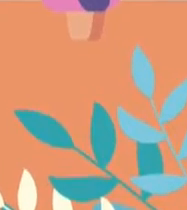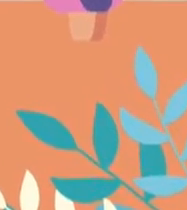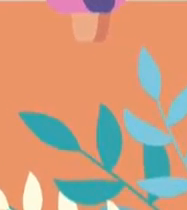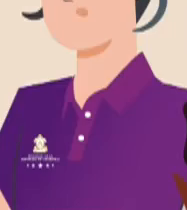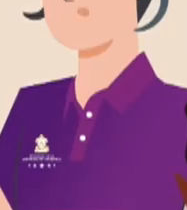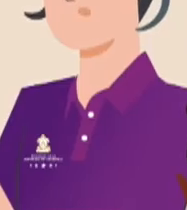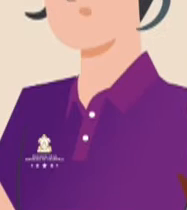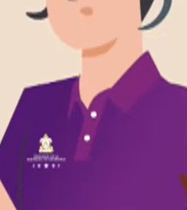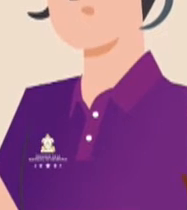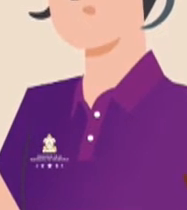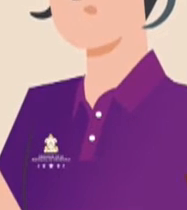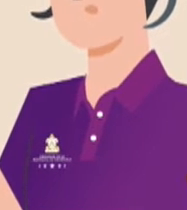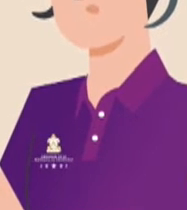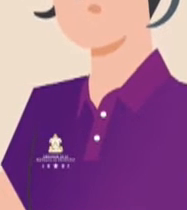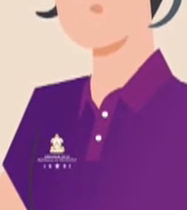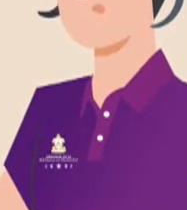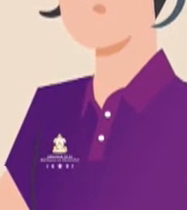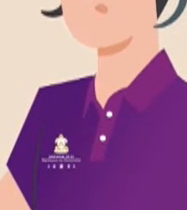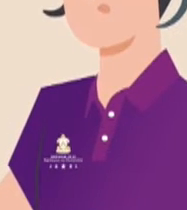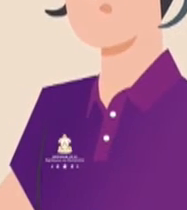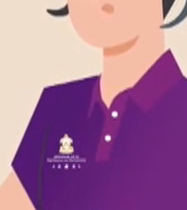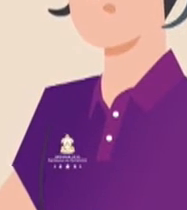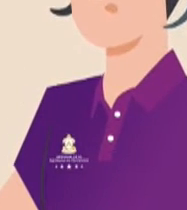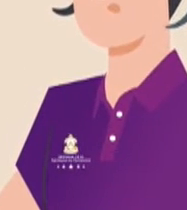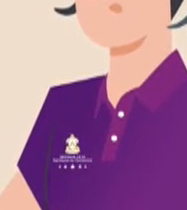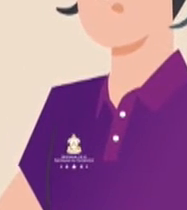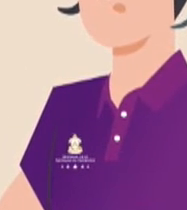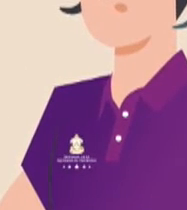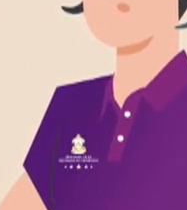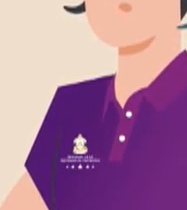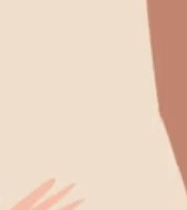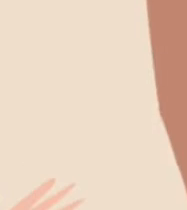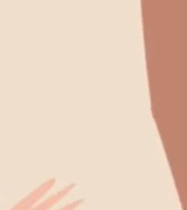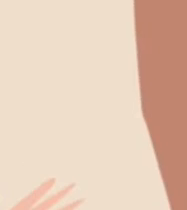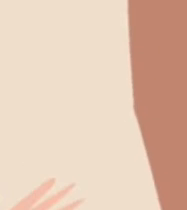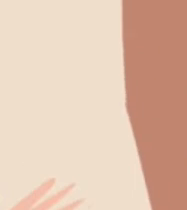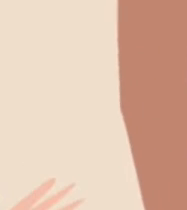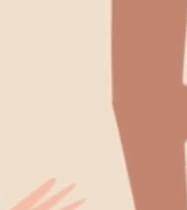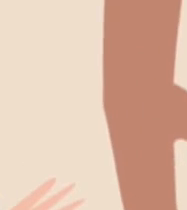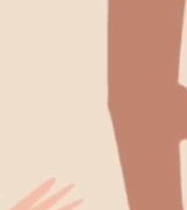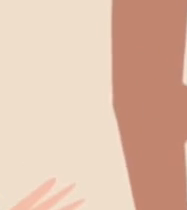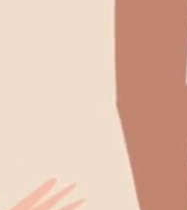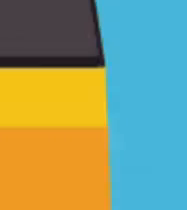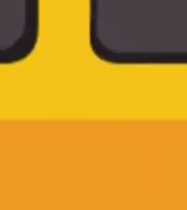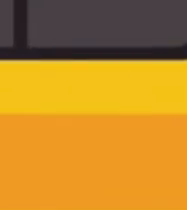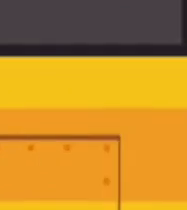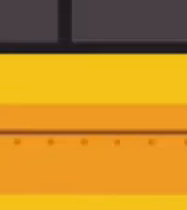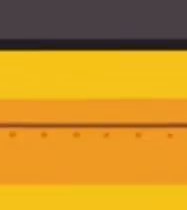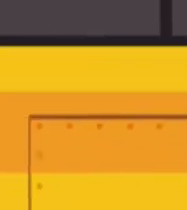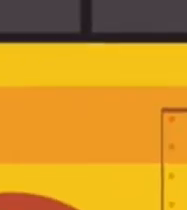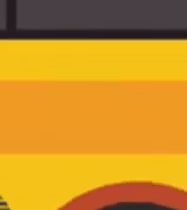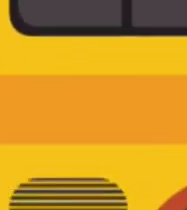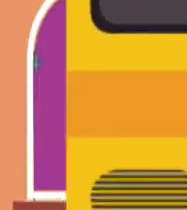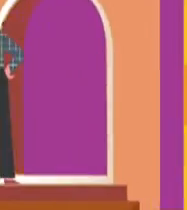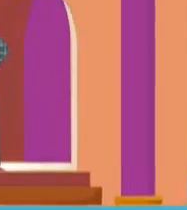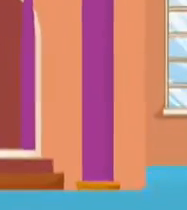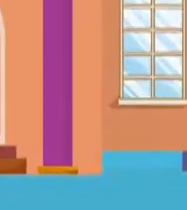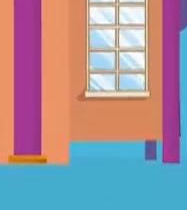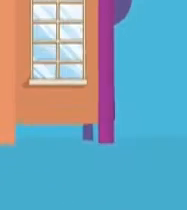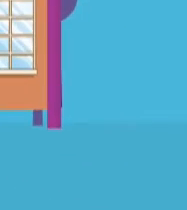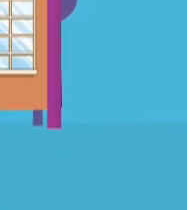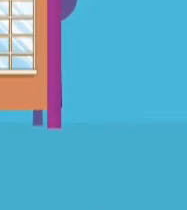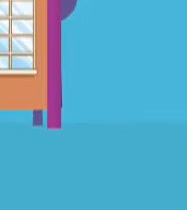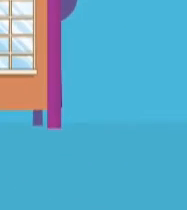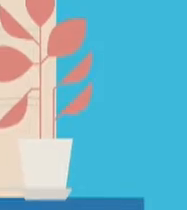si te ha maltratado una vez lo volverá a hacer tener un plan para protegerte puedes salvar tu vida con